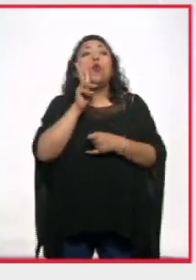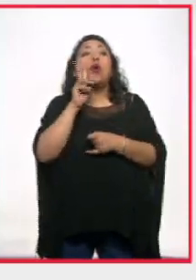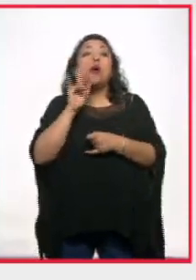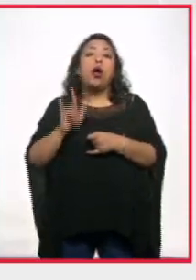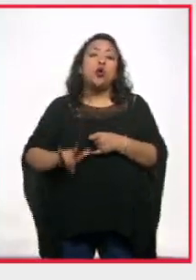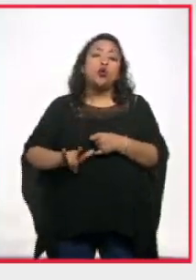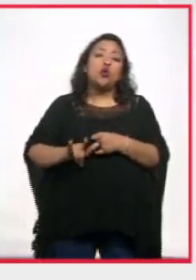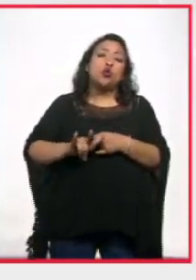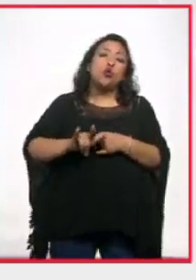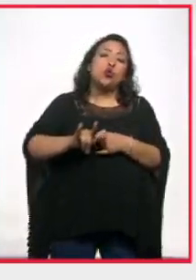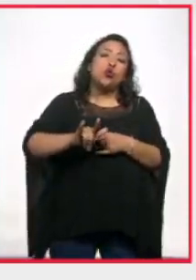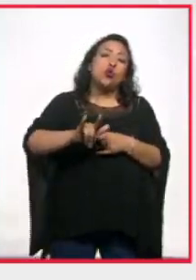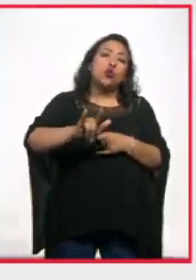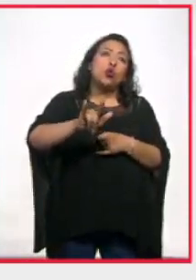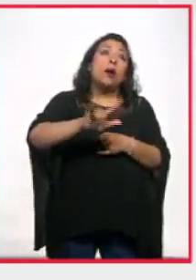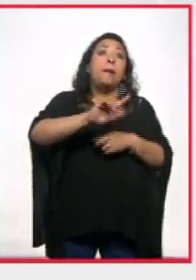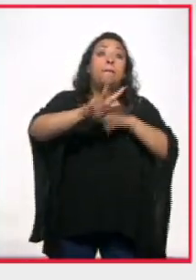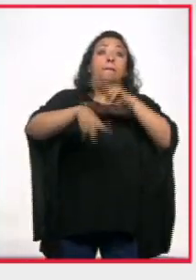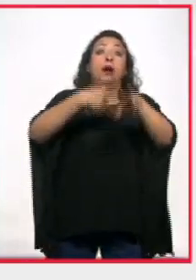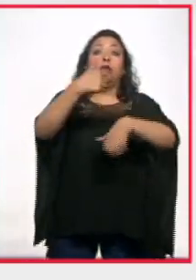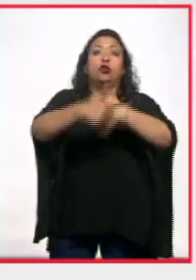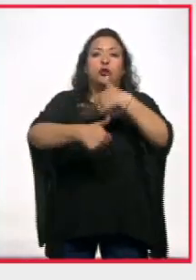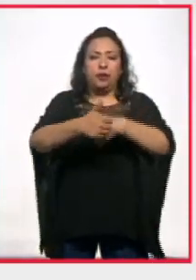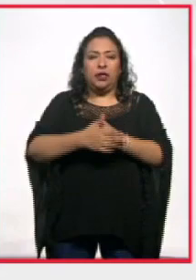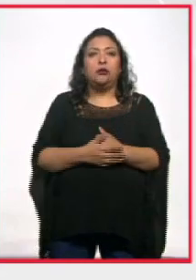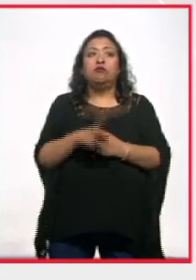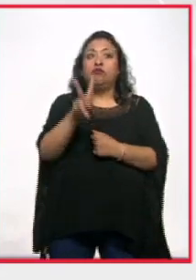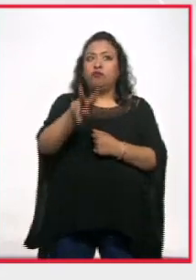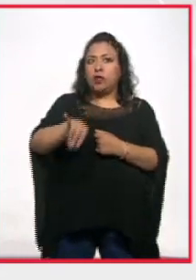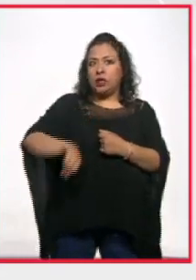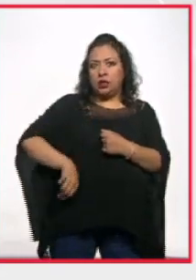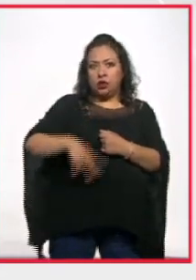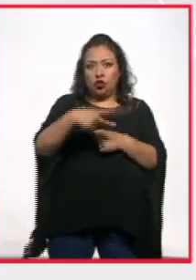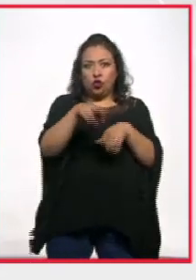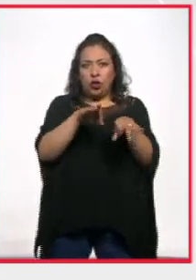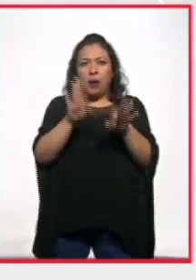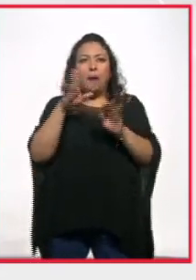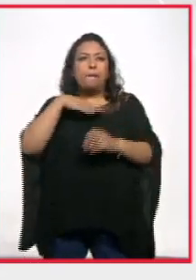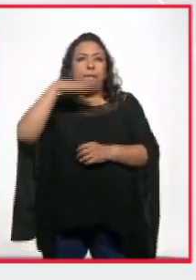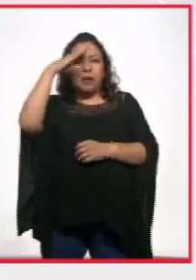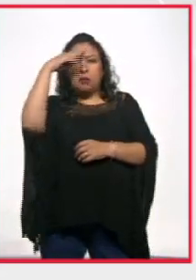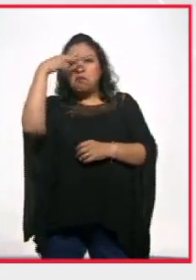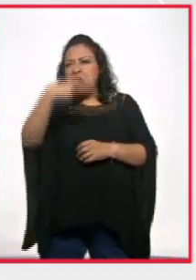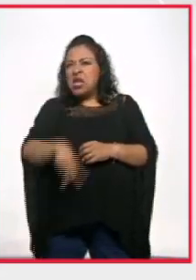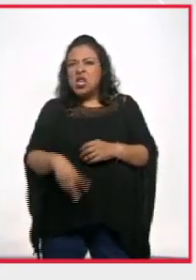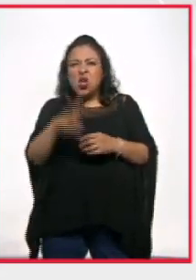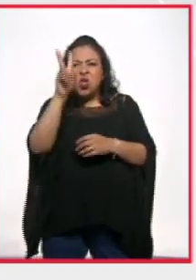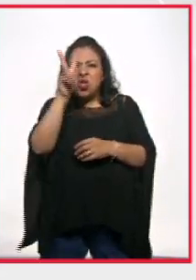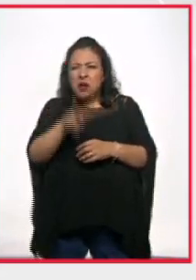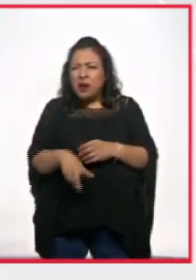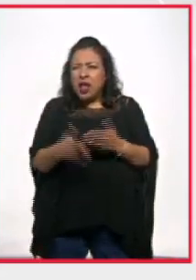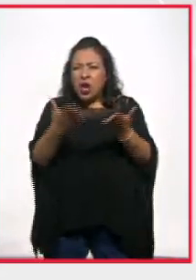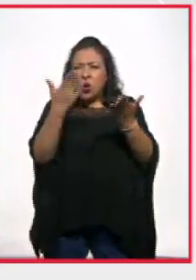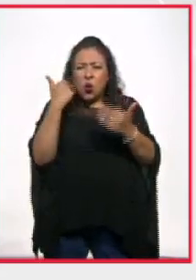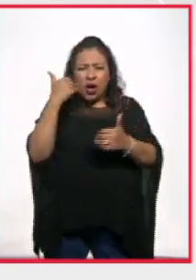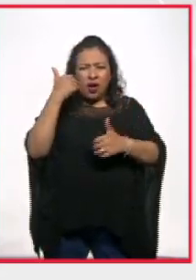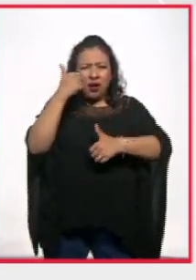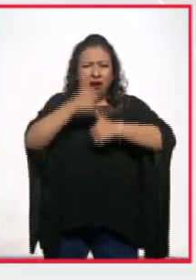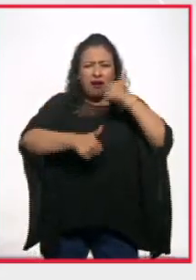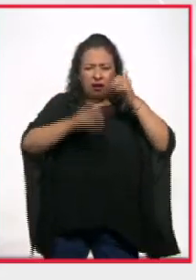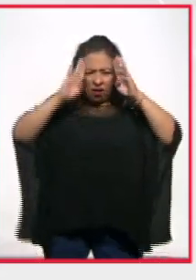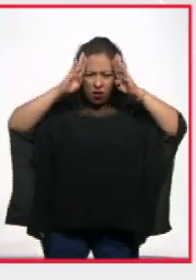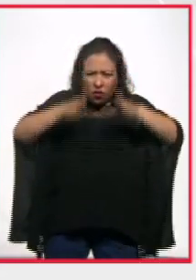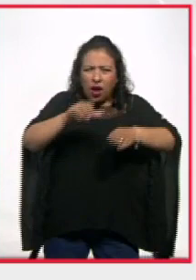vuelo, que ya son cuando nos vamos a las competencias. Es muy interesante lo que ustedes realizan. Si uno piensa que México no tiene una carrera dedicada a